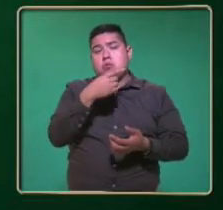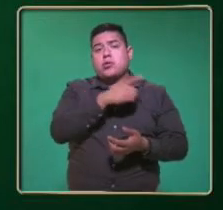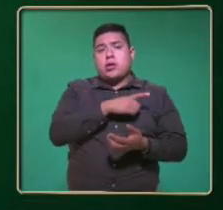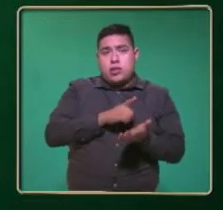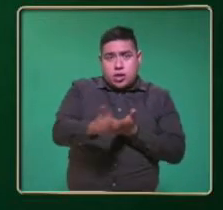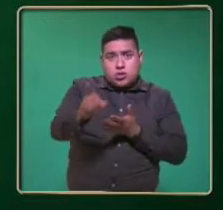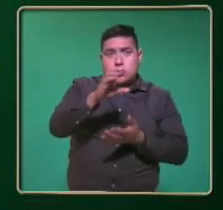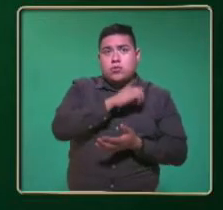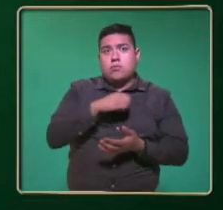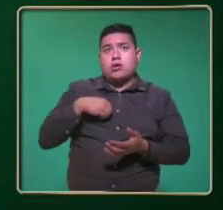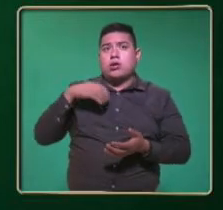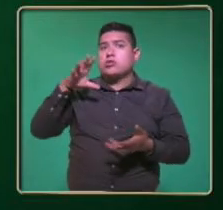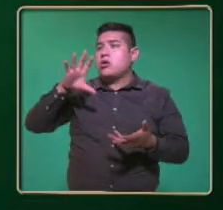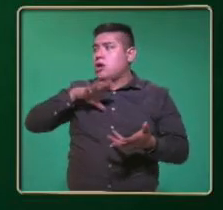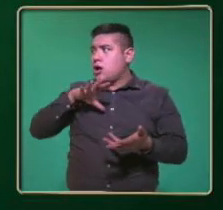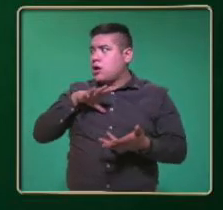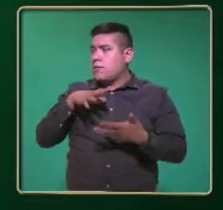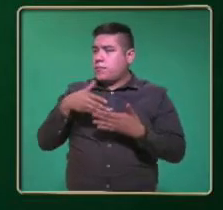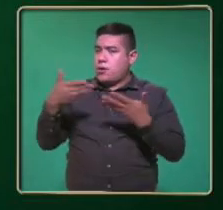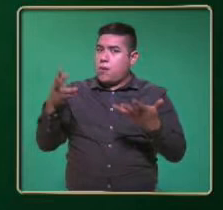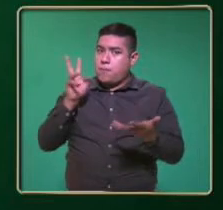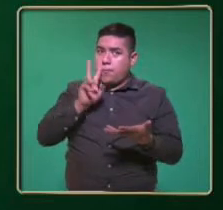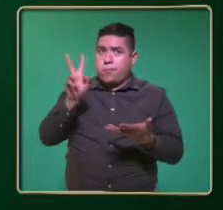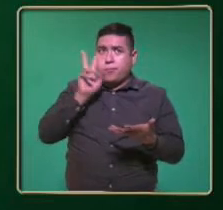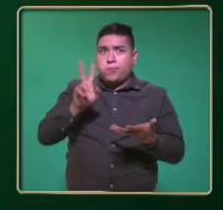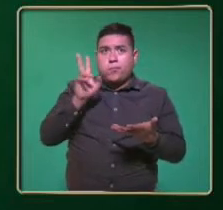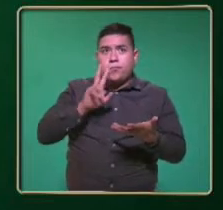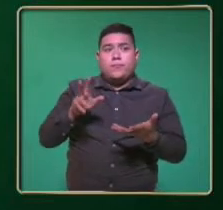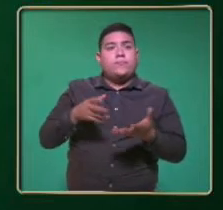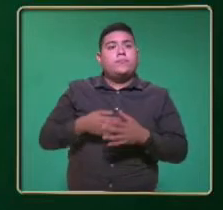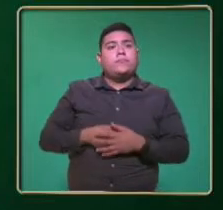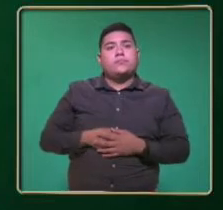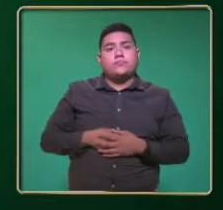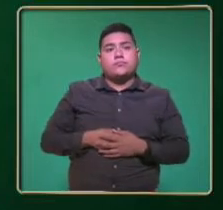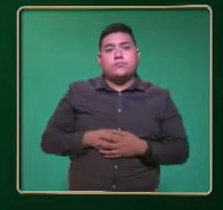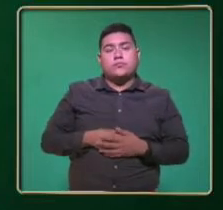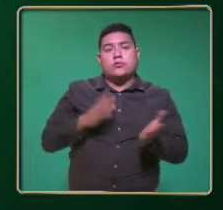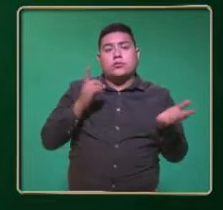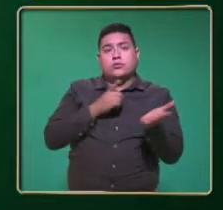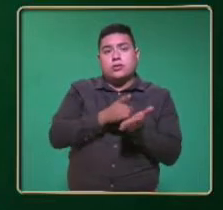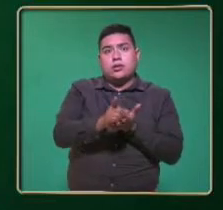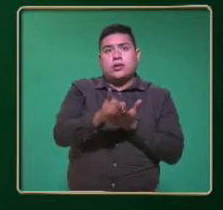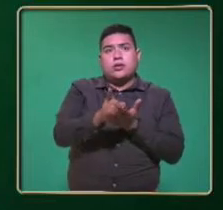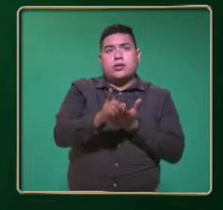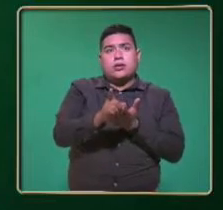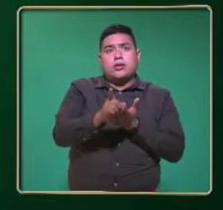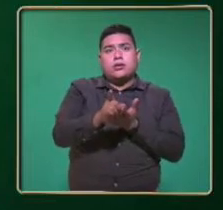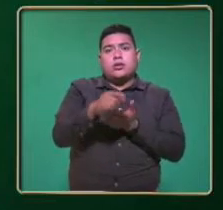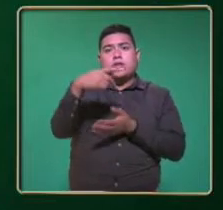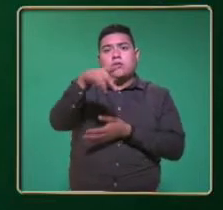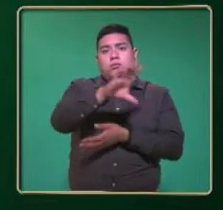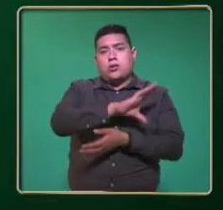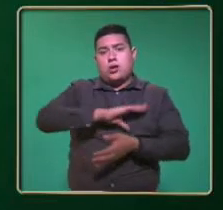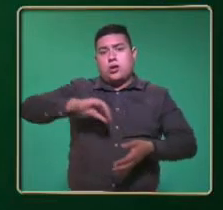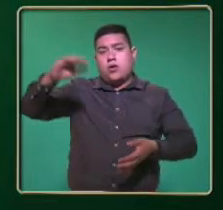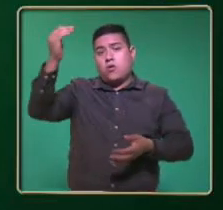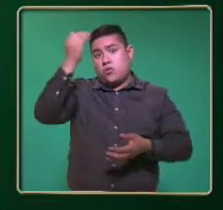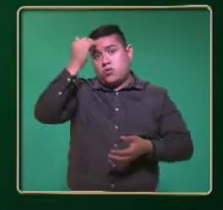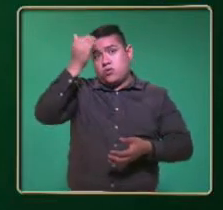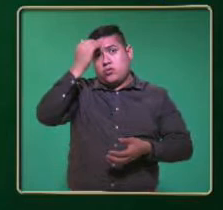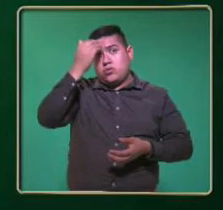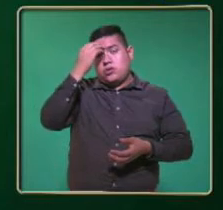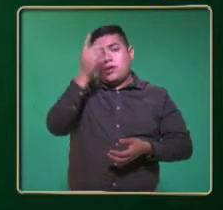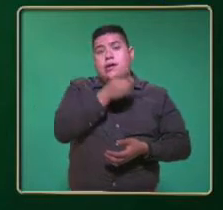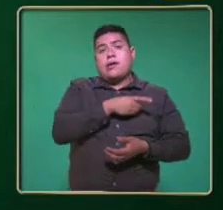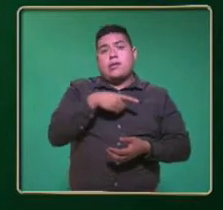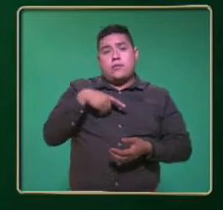ahorita es importante que nosotros veamos o que consideremos los derechos de tu hijo, que tú los